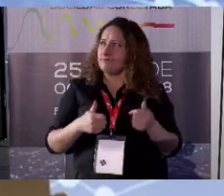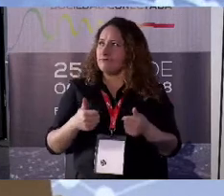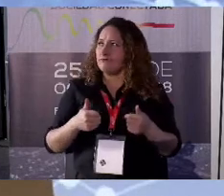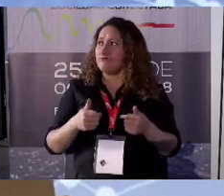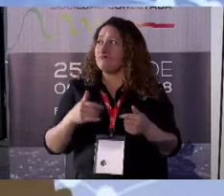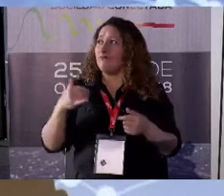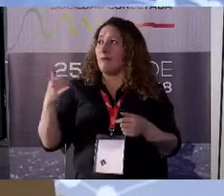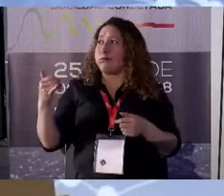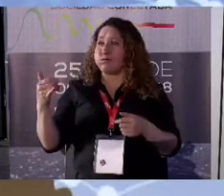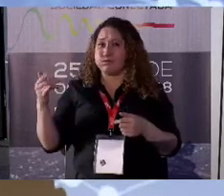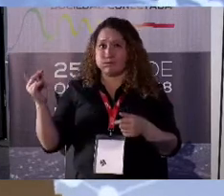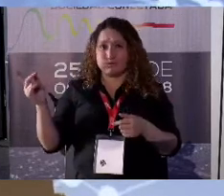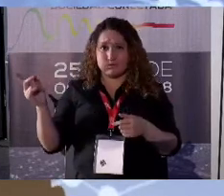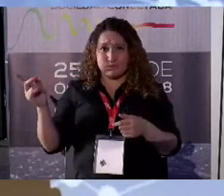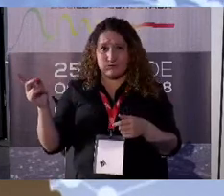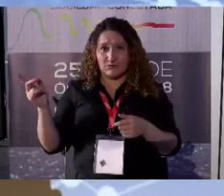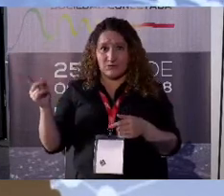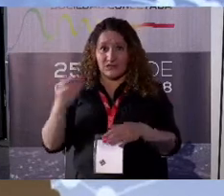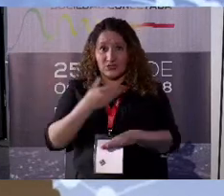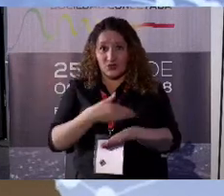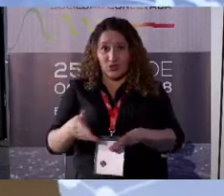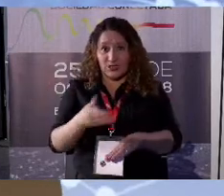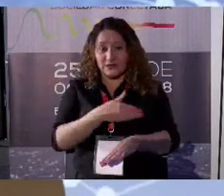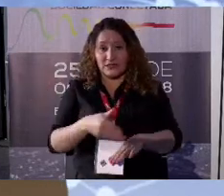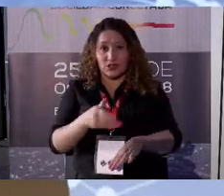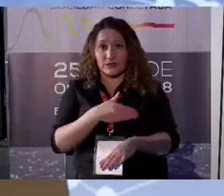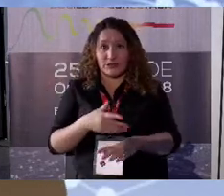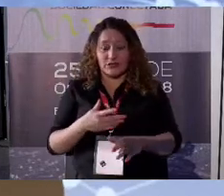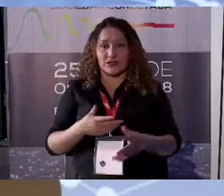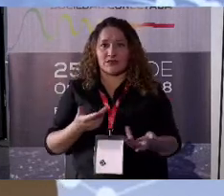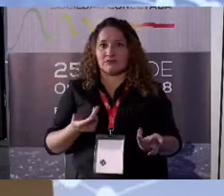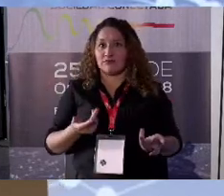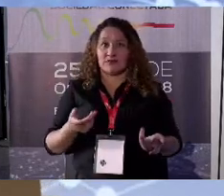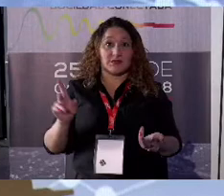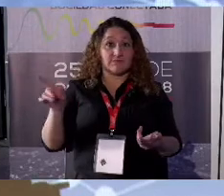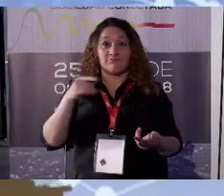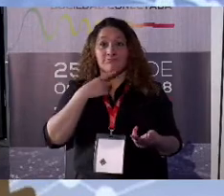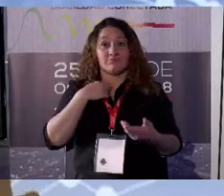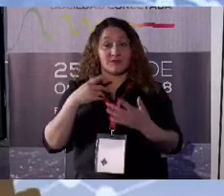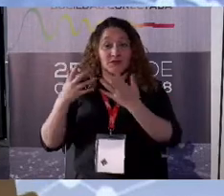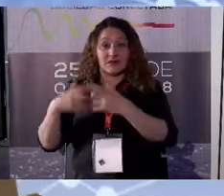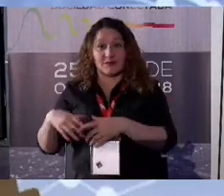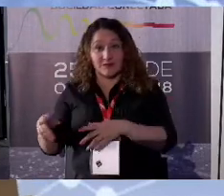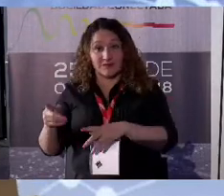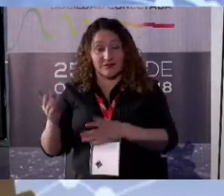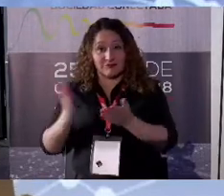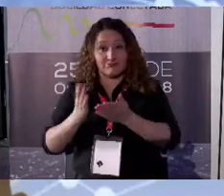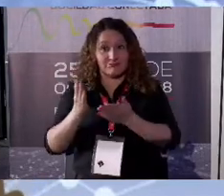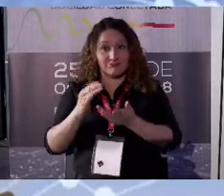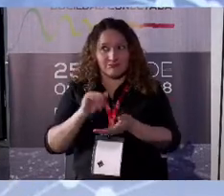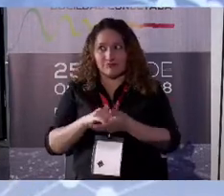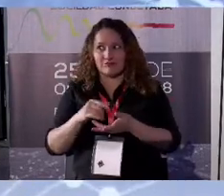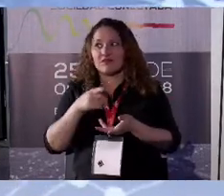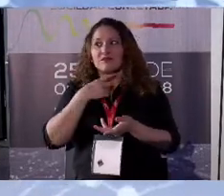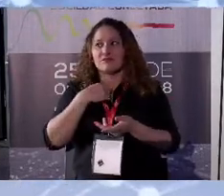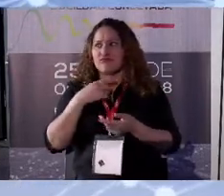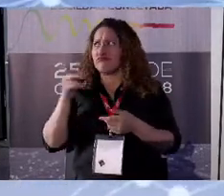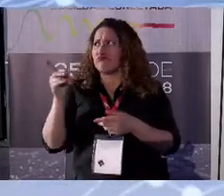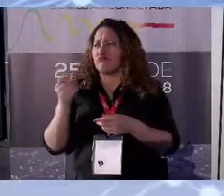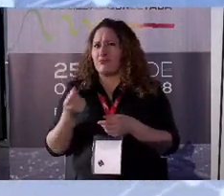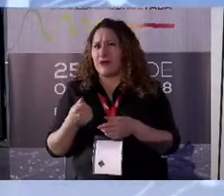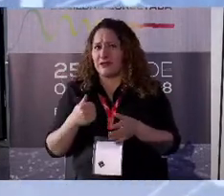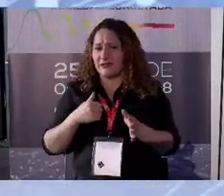seguir ahora, la danza de los millones, porque a los operadores no les gusta eso. Y esto es una gran cantidad de plata que